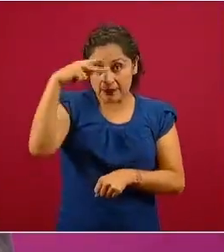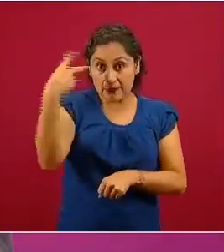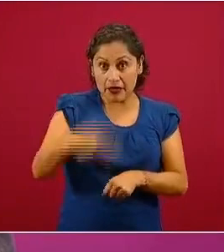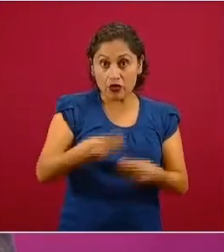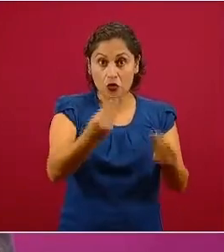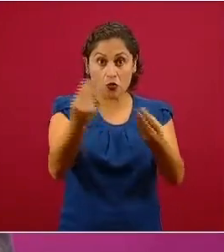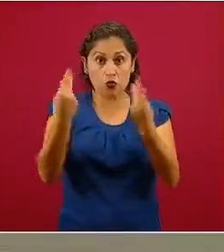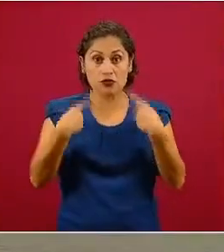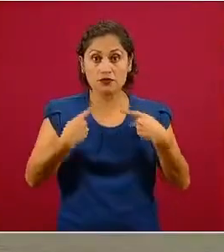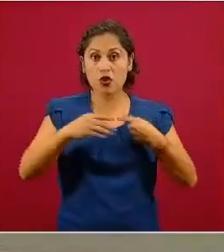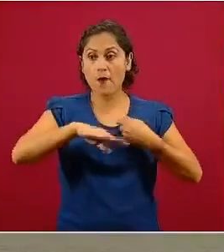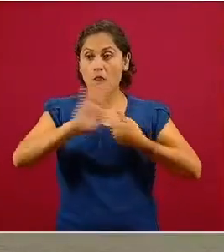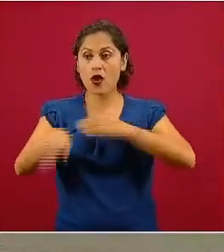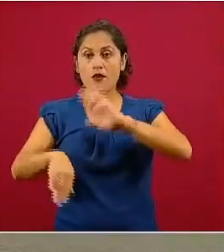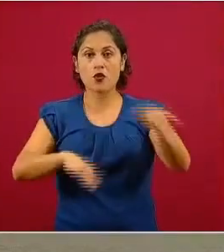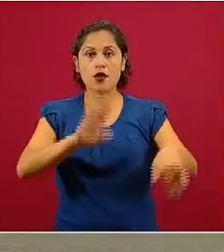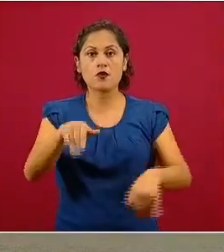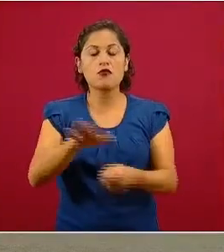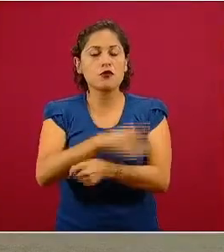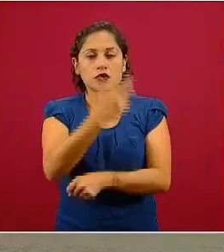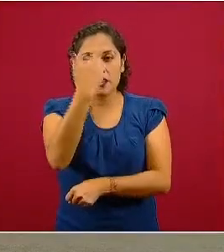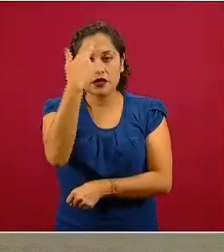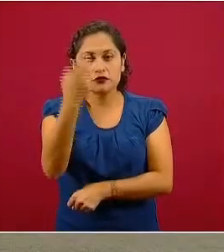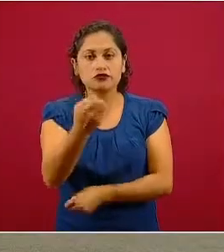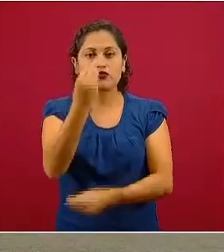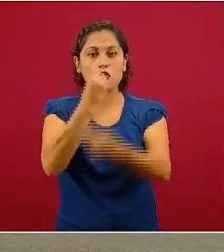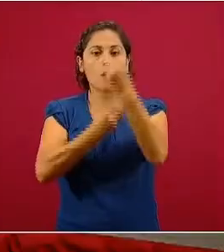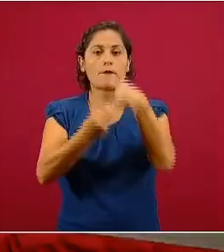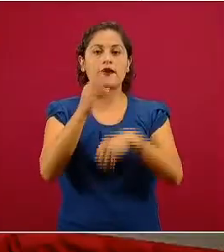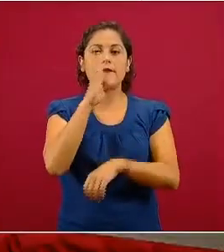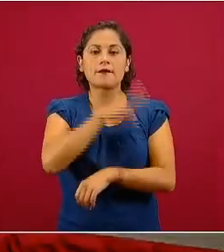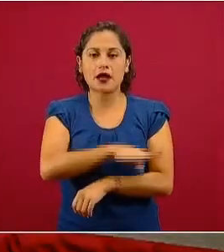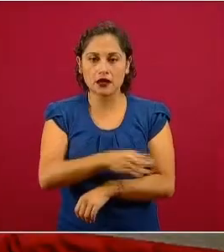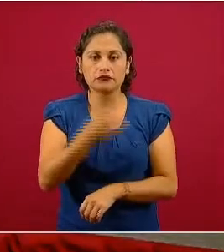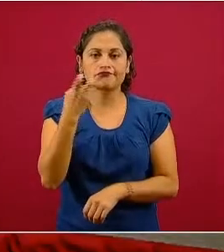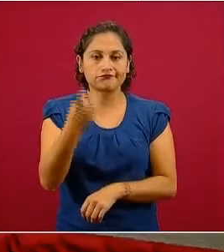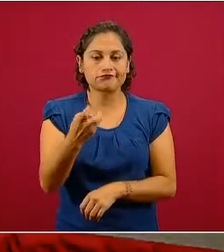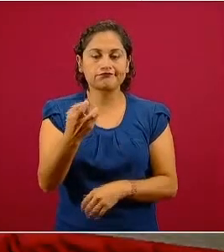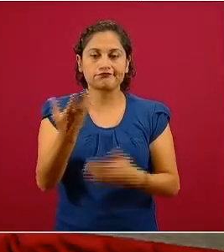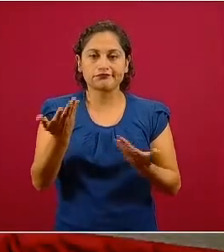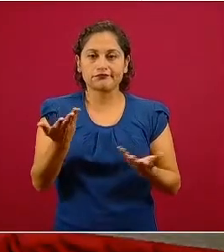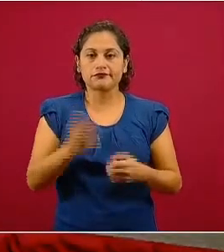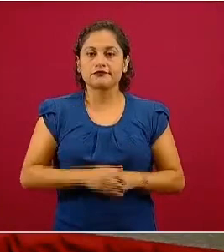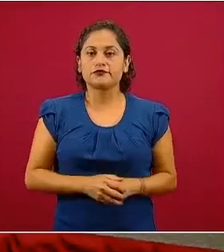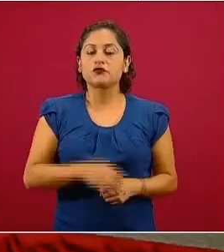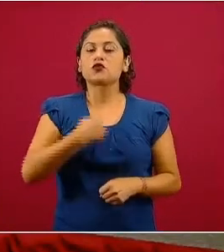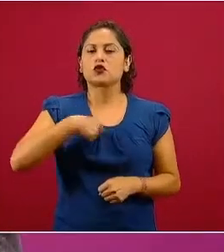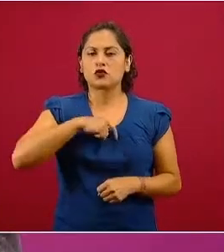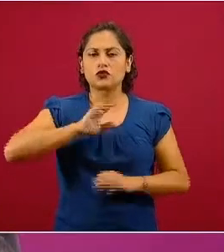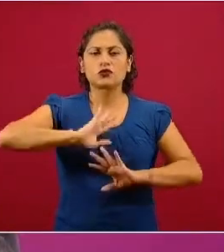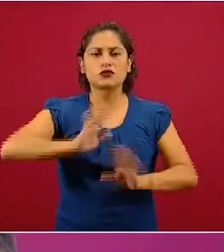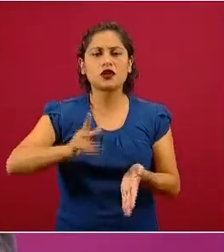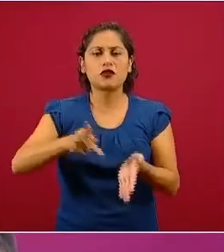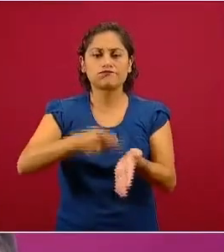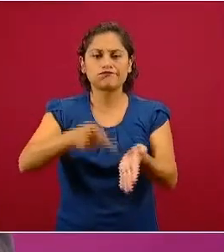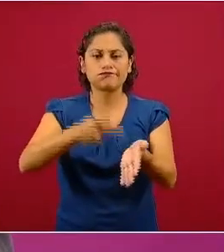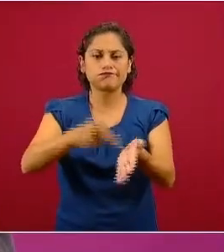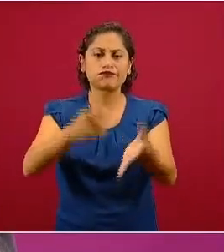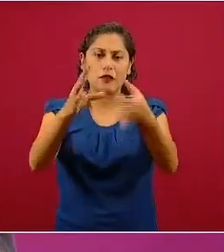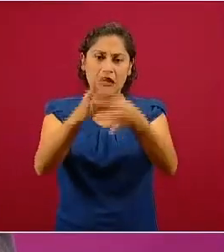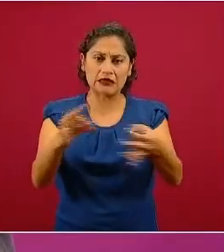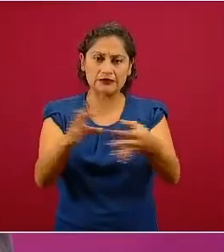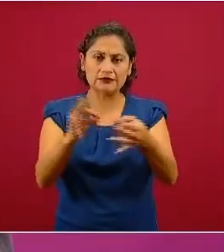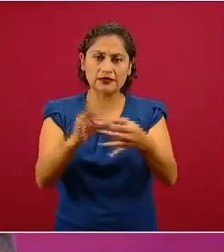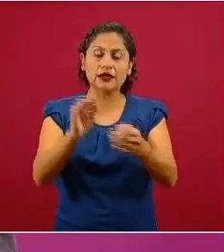están relacionadas con la mala nutrición, y hemos también explicado en innumerables ocasiones que mala